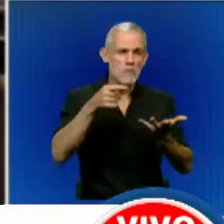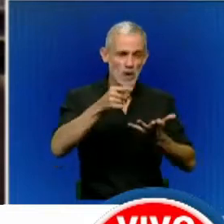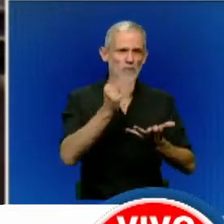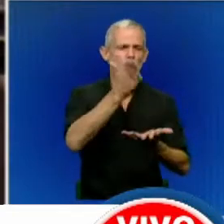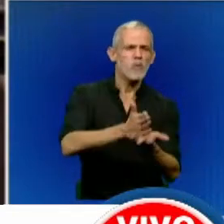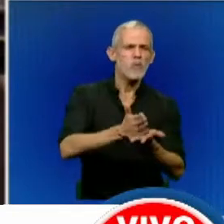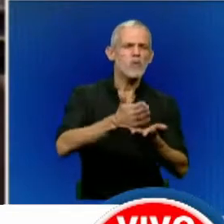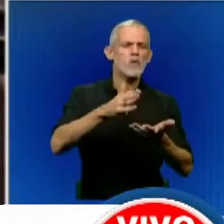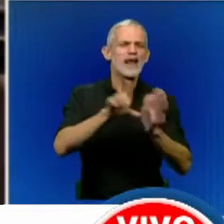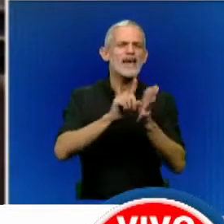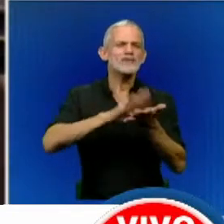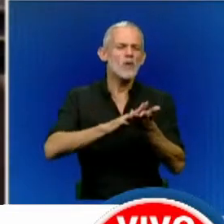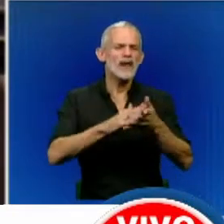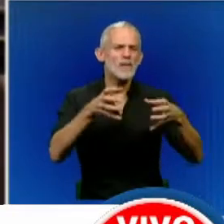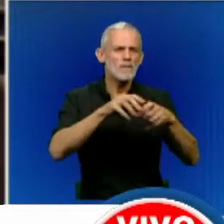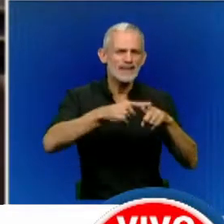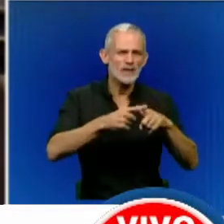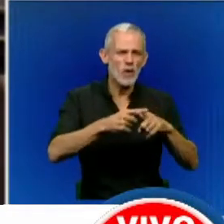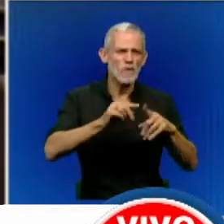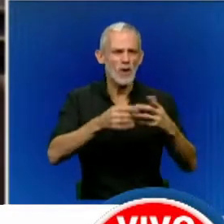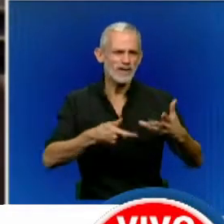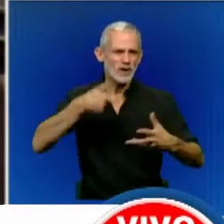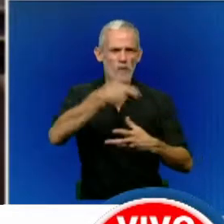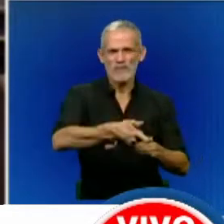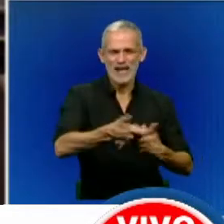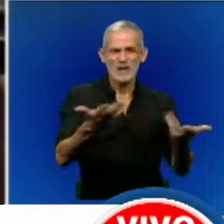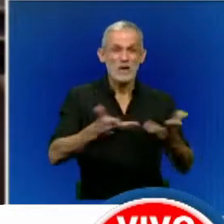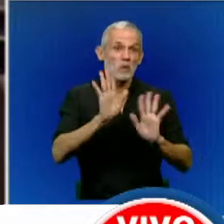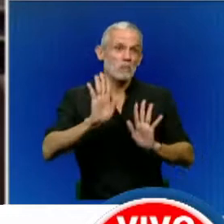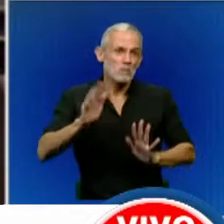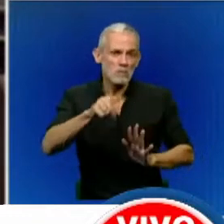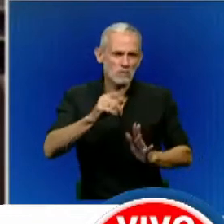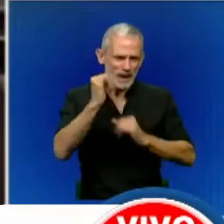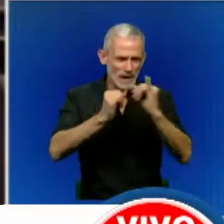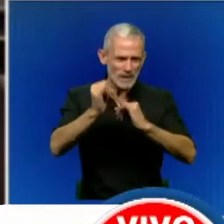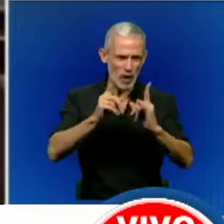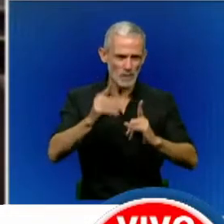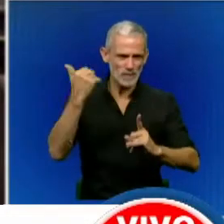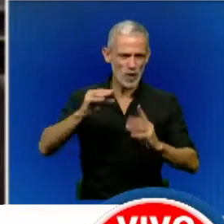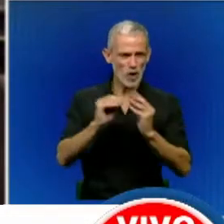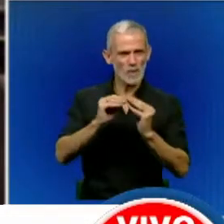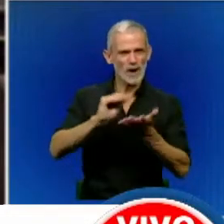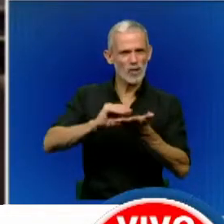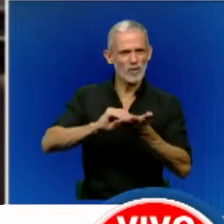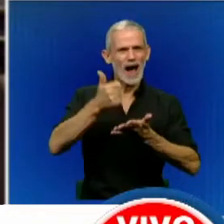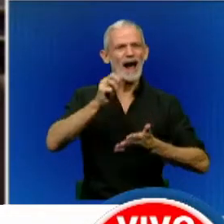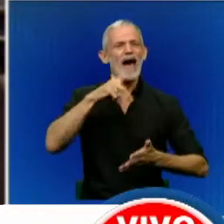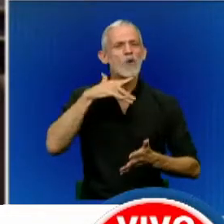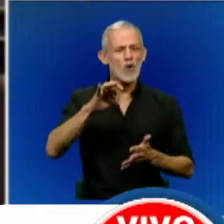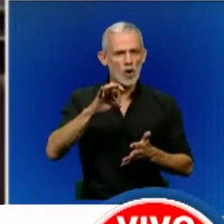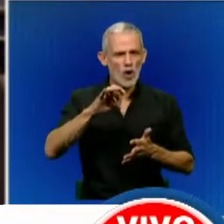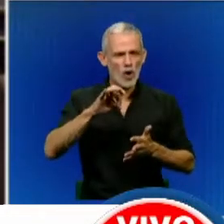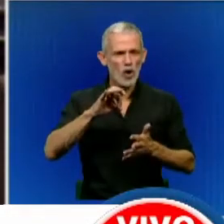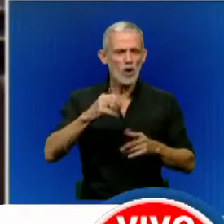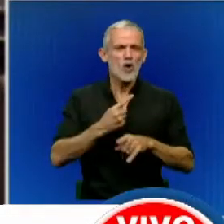de la ley de partidos políticos, de la ley de financiamiento, ante supuestos como los que explicó muy bien recién el diputado Pérez Araujo, la